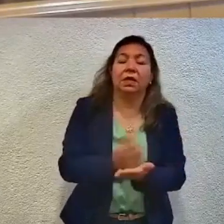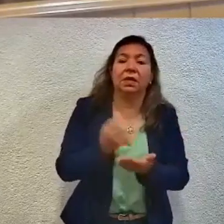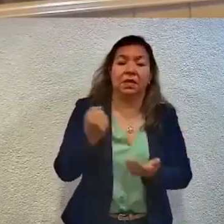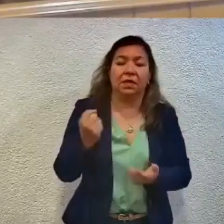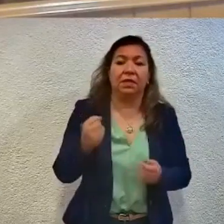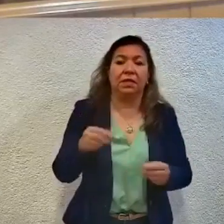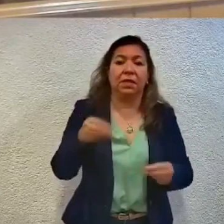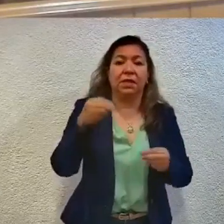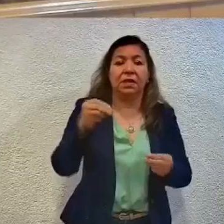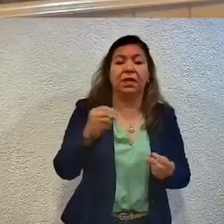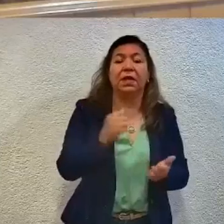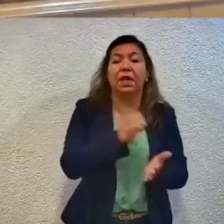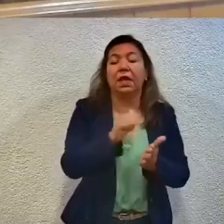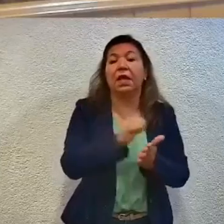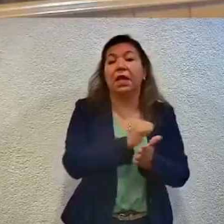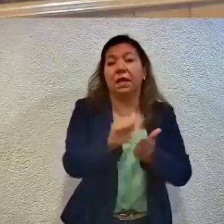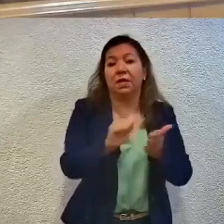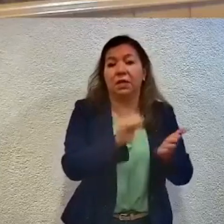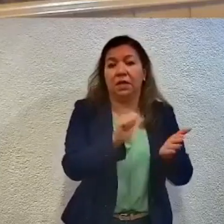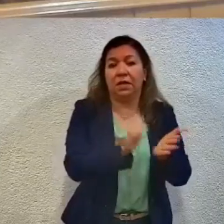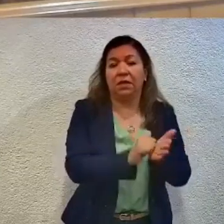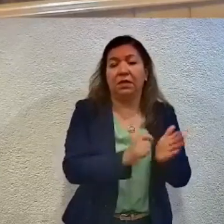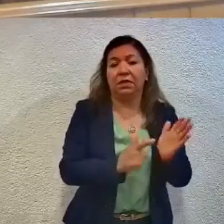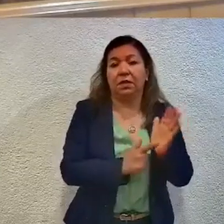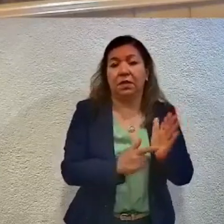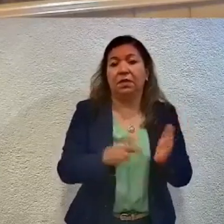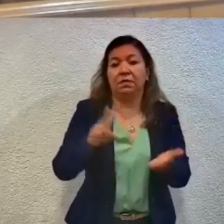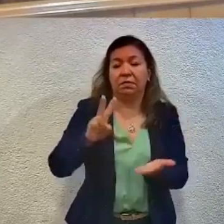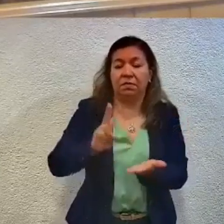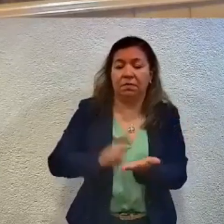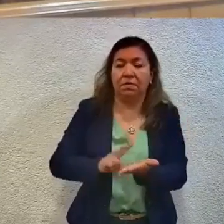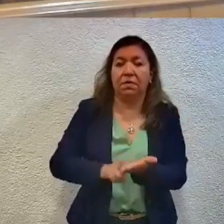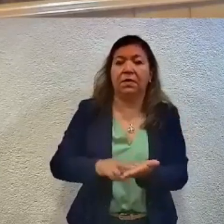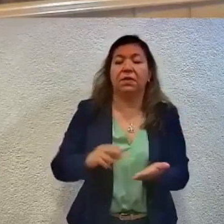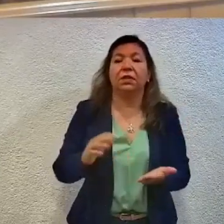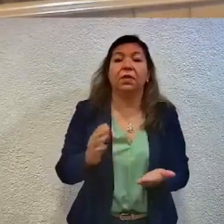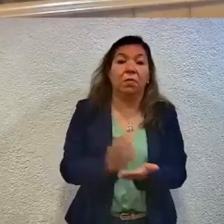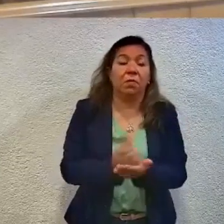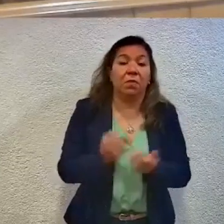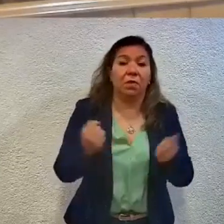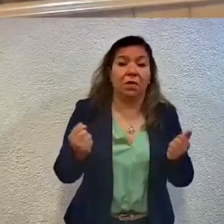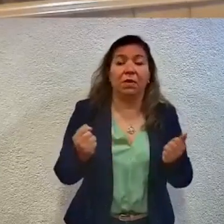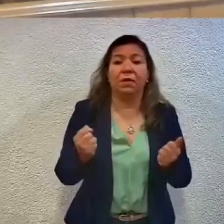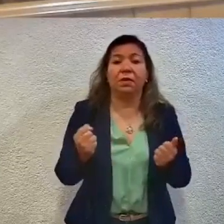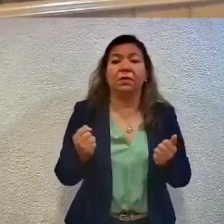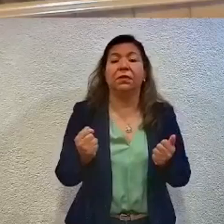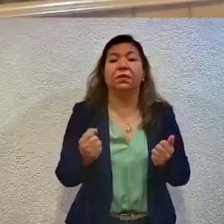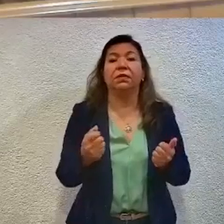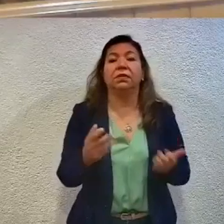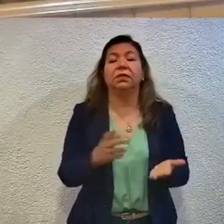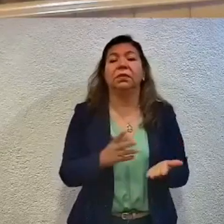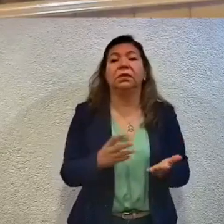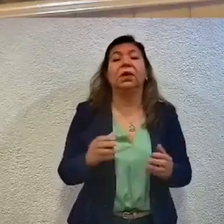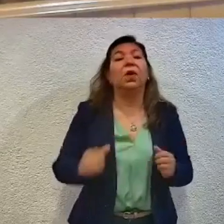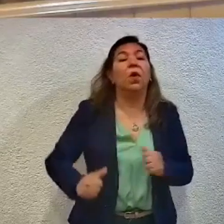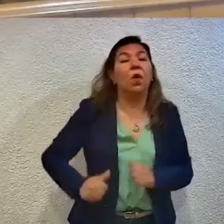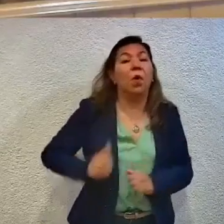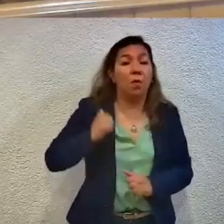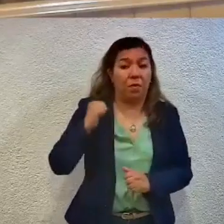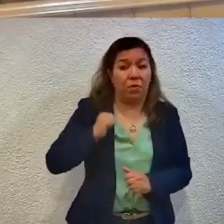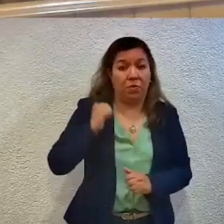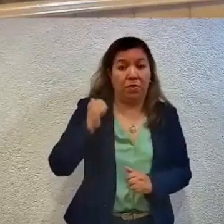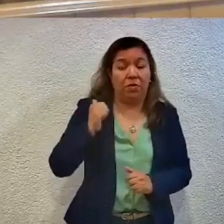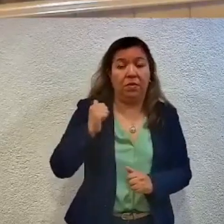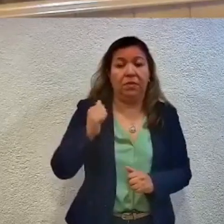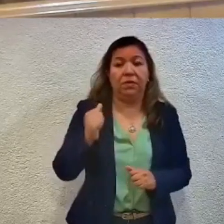para obtener la validez y otorgamiento de constancias en las elecciones de ayuntamientos y diputaciones locales, sino que también se encuentra